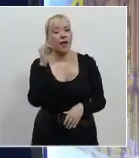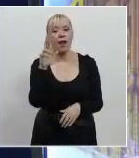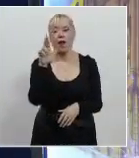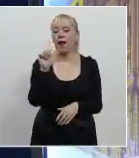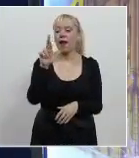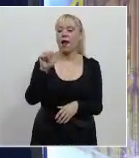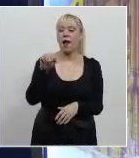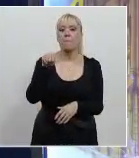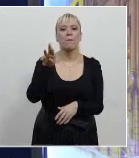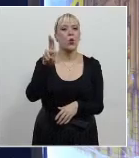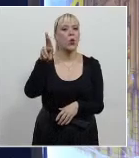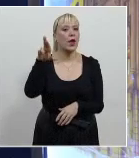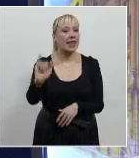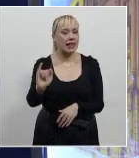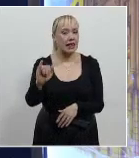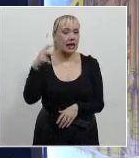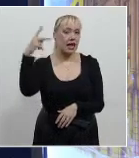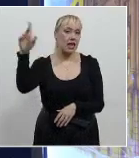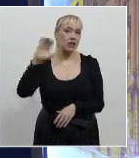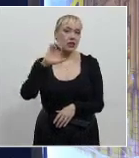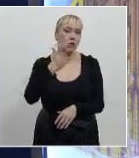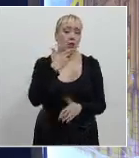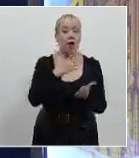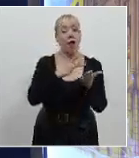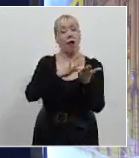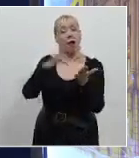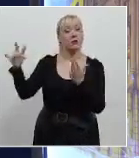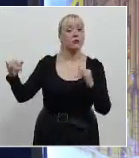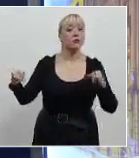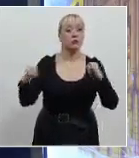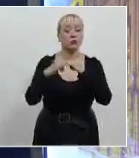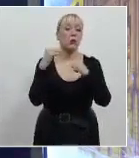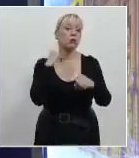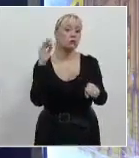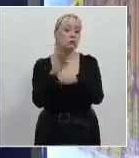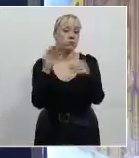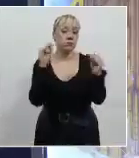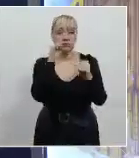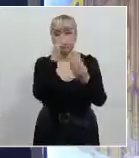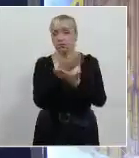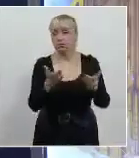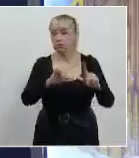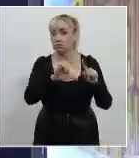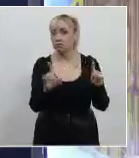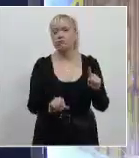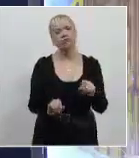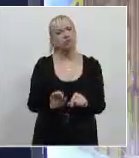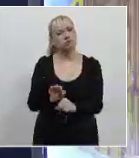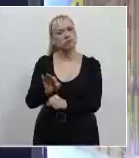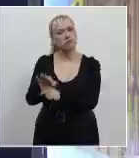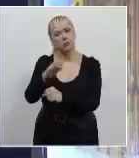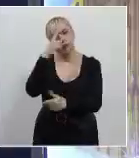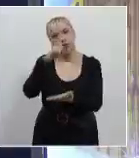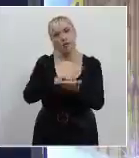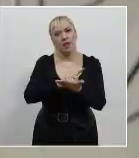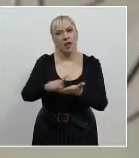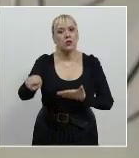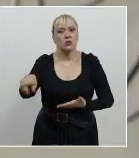Chihuahua, que gracias a la intervención de la Defensoría Pública Federal obtuvo un amparo que protege su derecho a la movilidad.